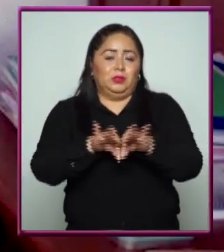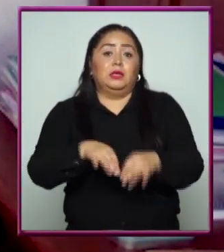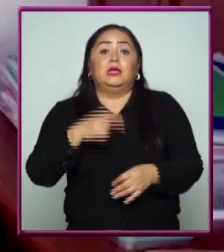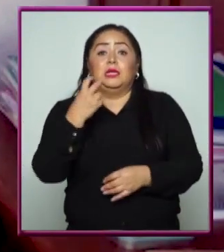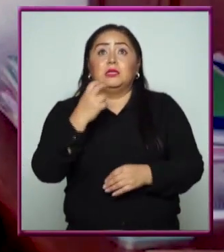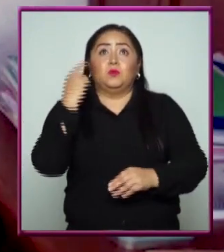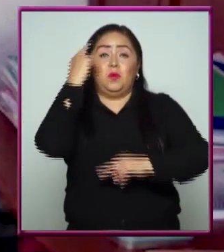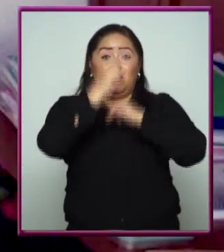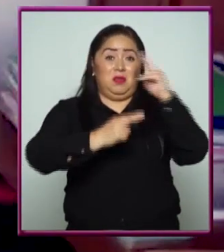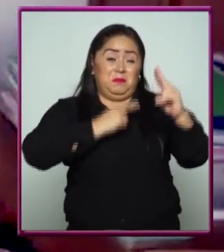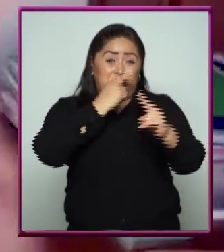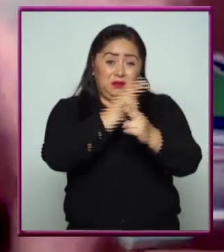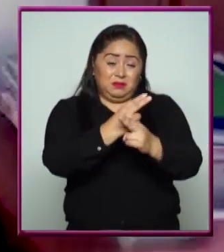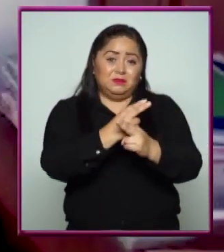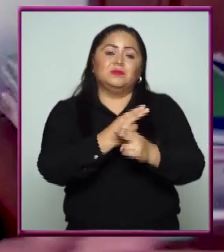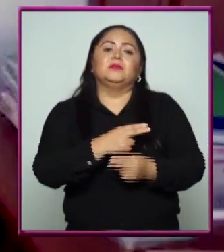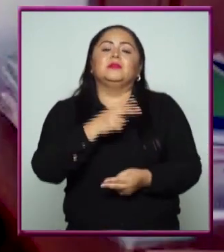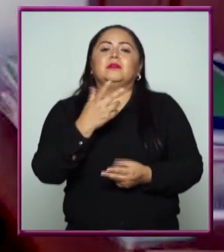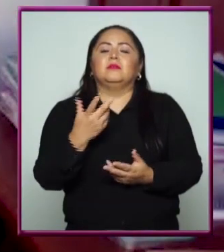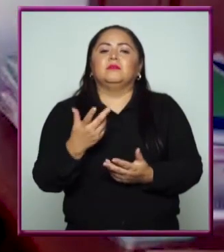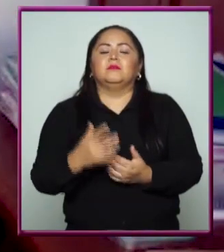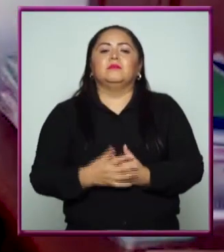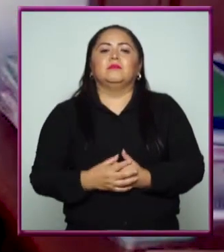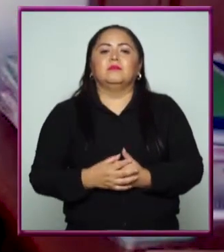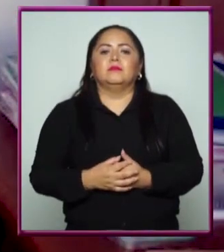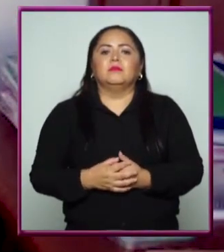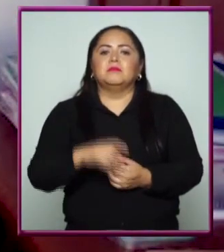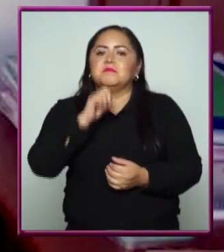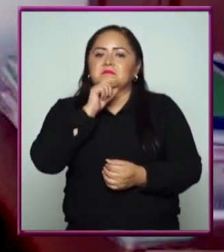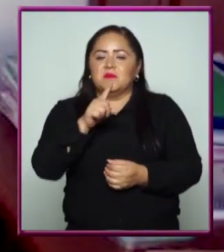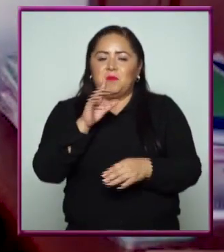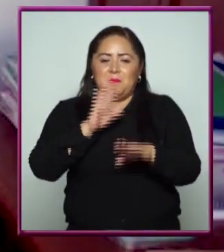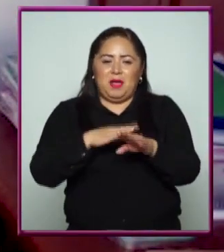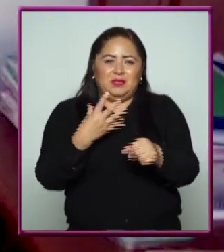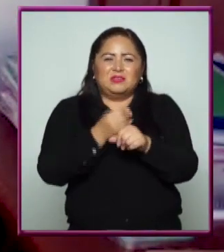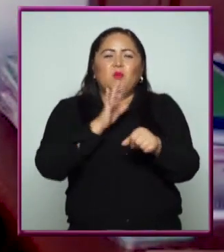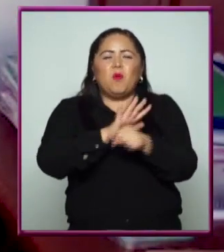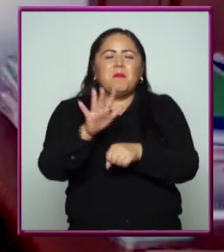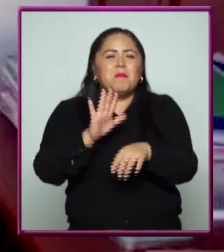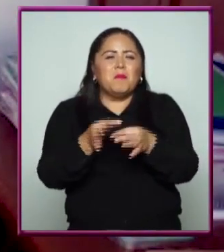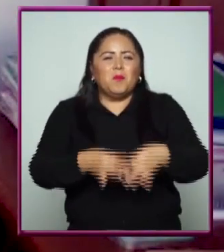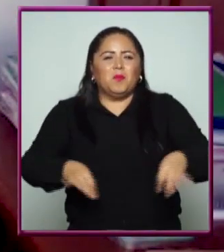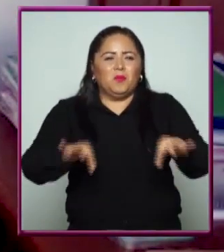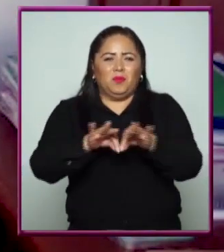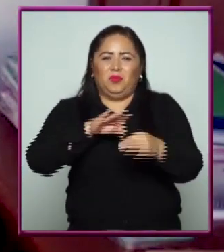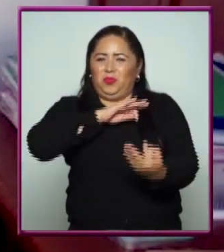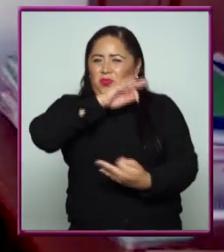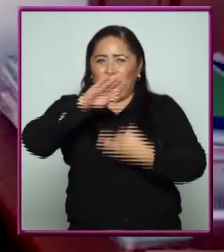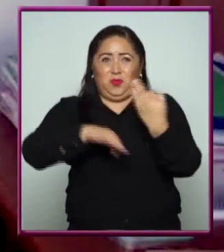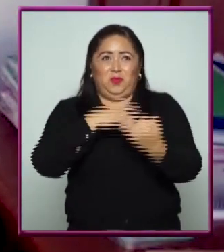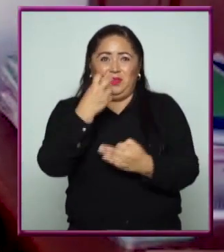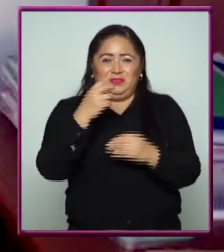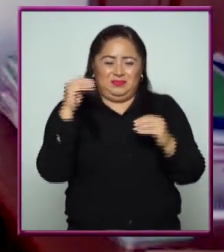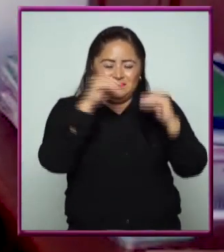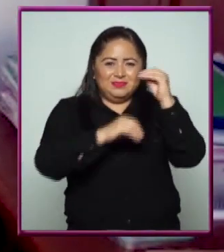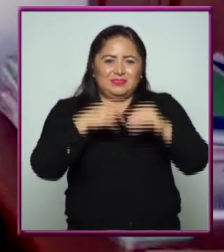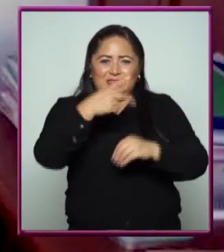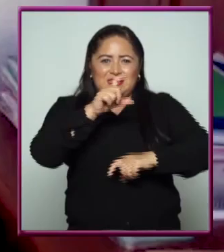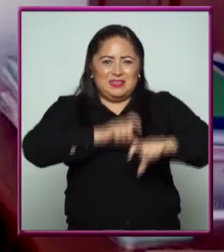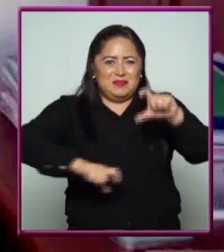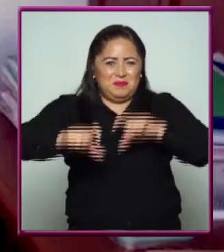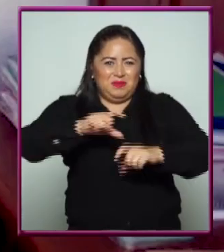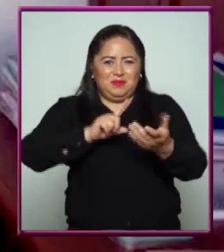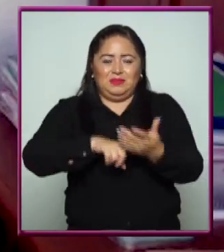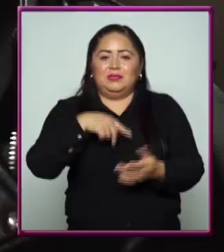hecho el universo, pues la componente más importante de todos estos elementos químicos es